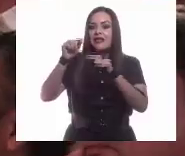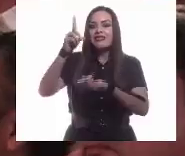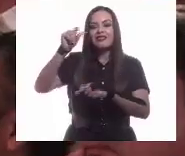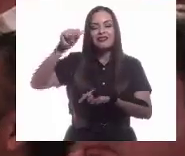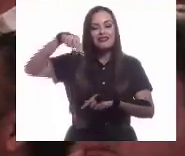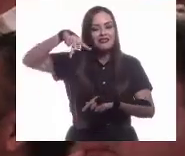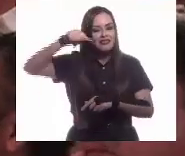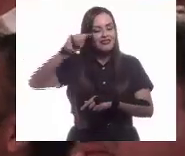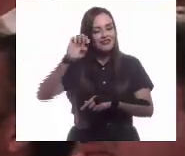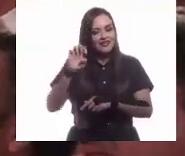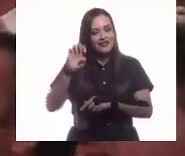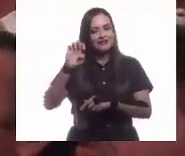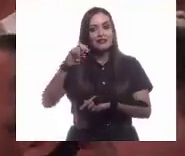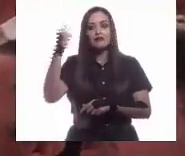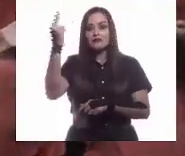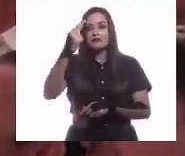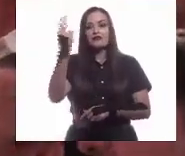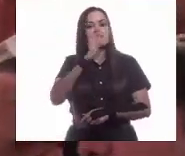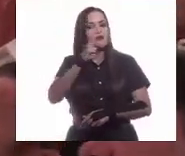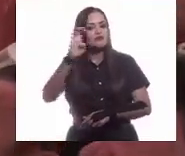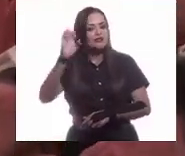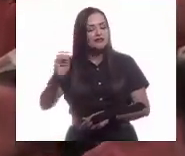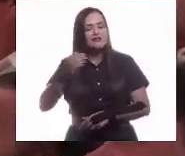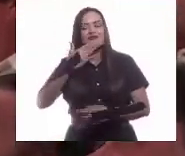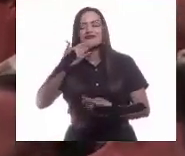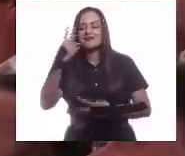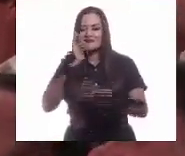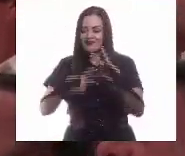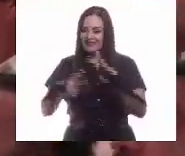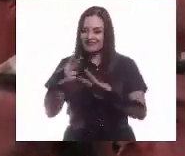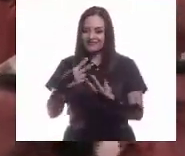Universidad Autónoma de Baja California Sur. Bienvenido, rector.